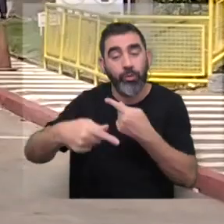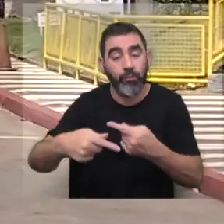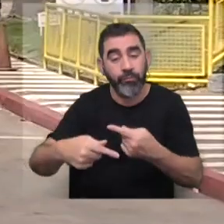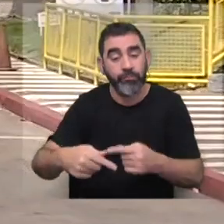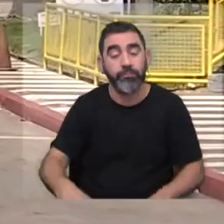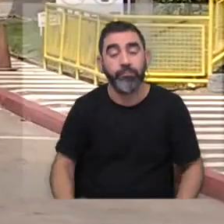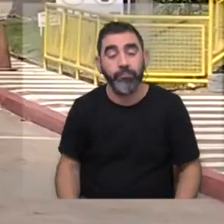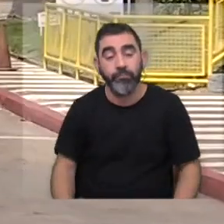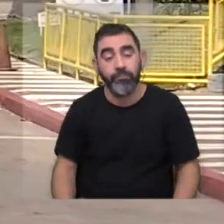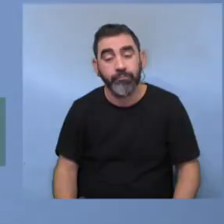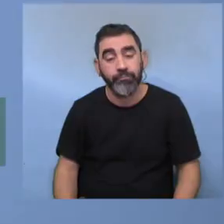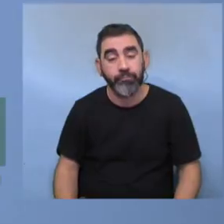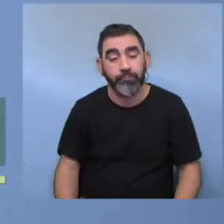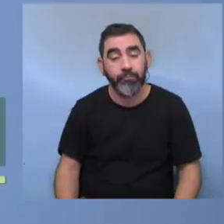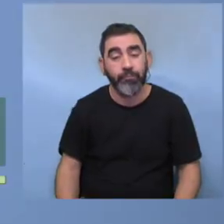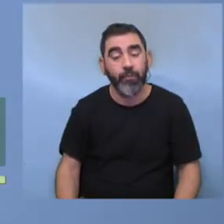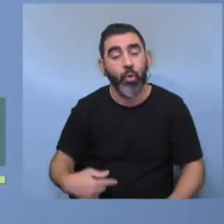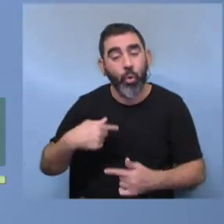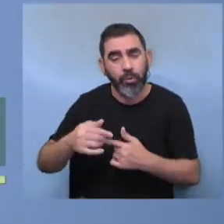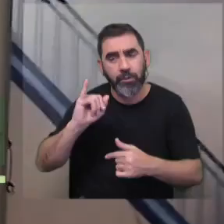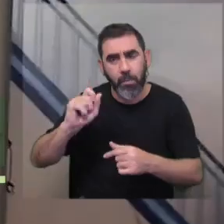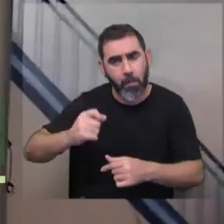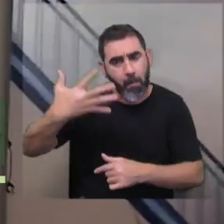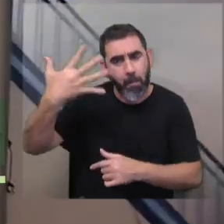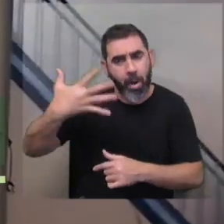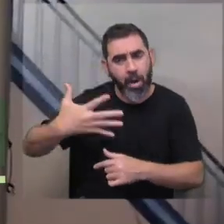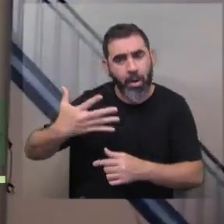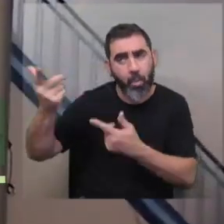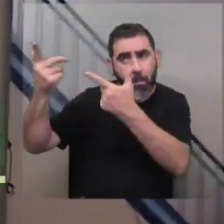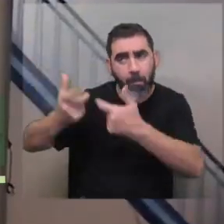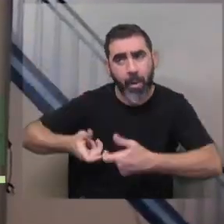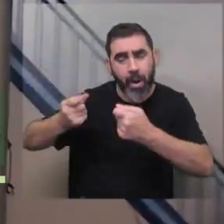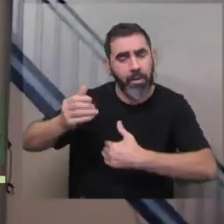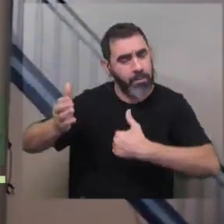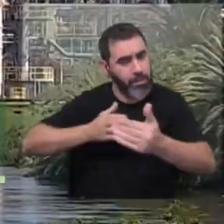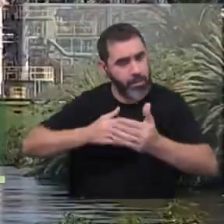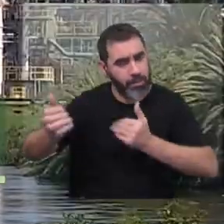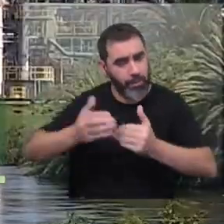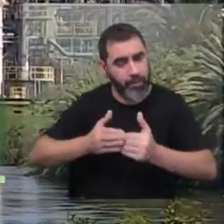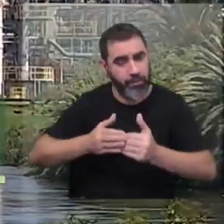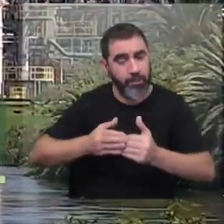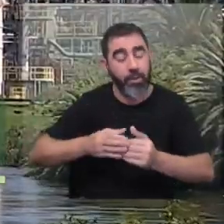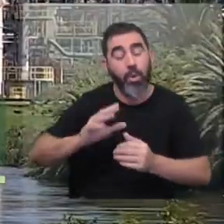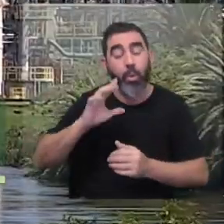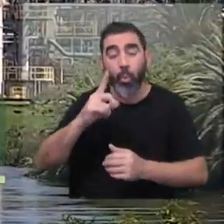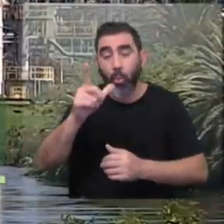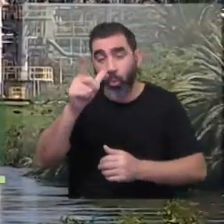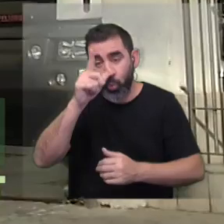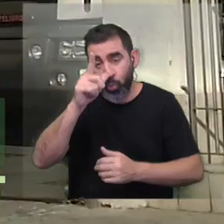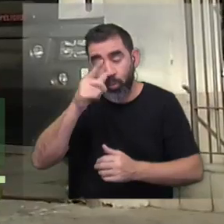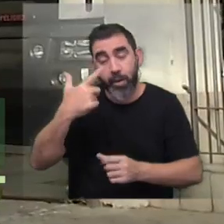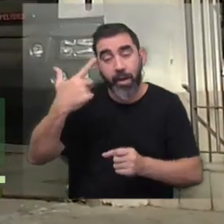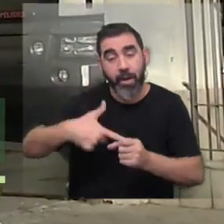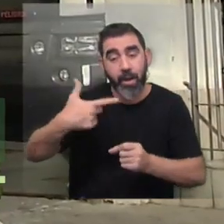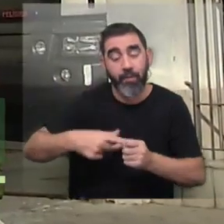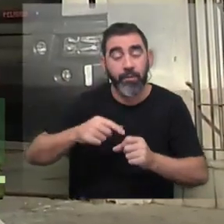y según el comunicado oficial se sostiene pese al aumento del precio de paridad de importación que se observó durante el mes de julio la nafta